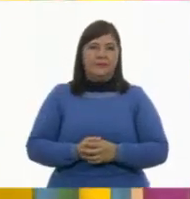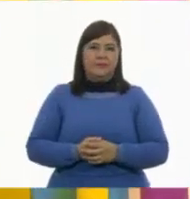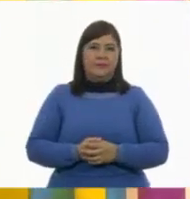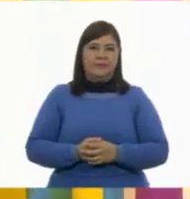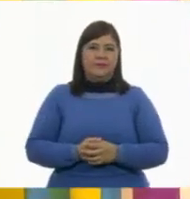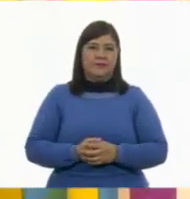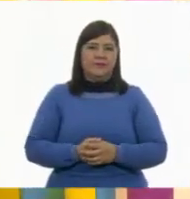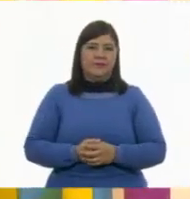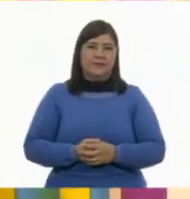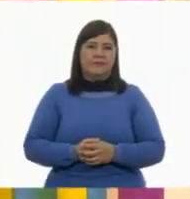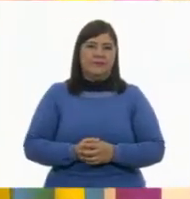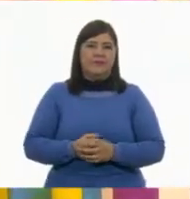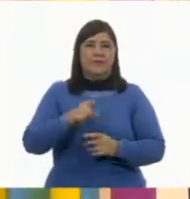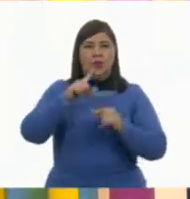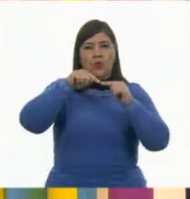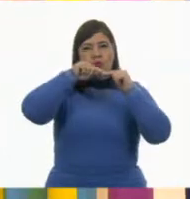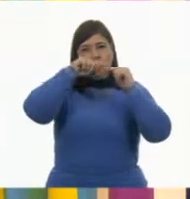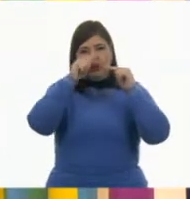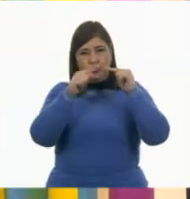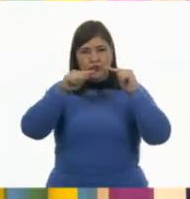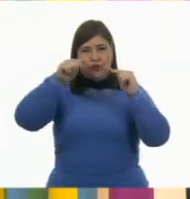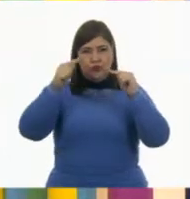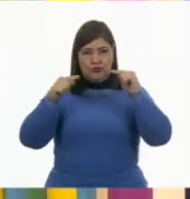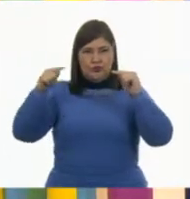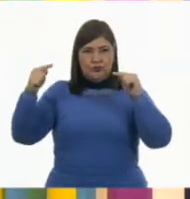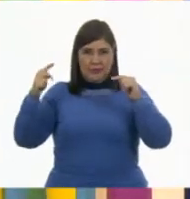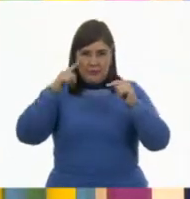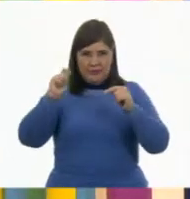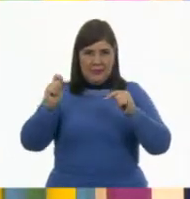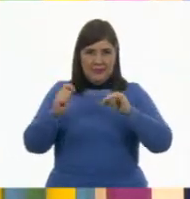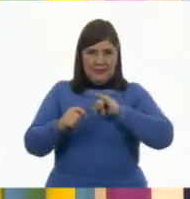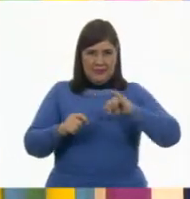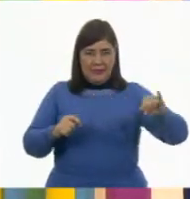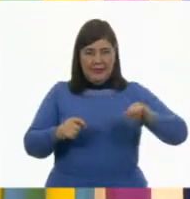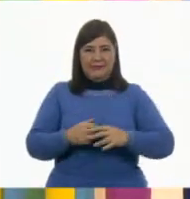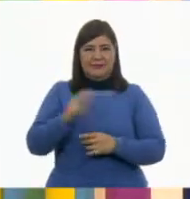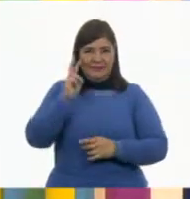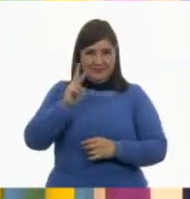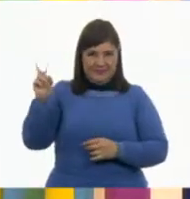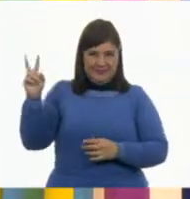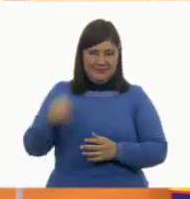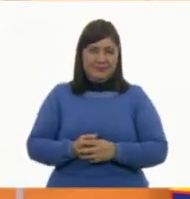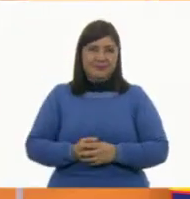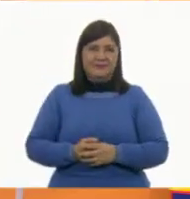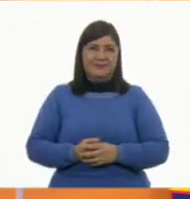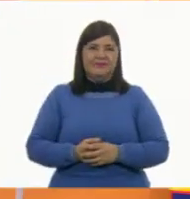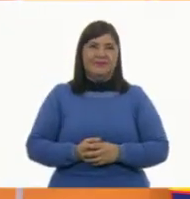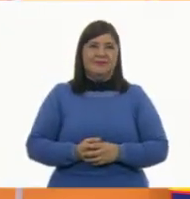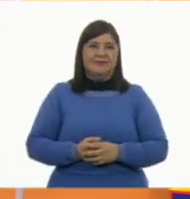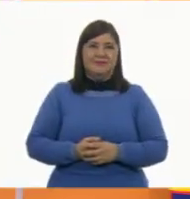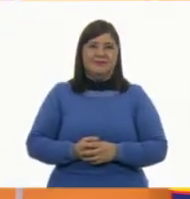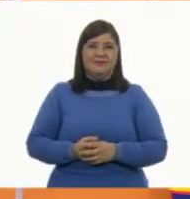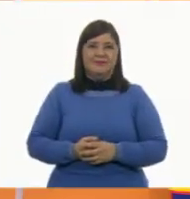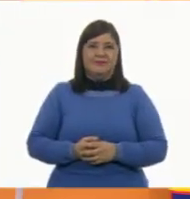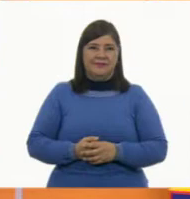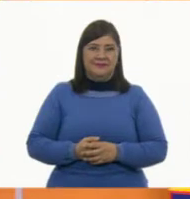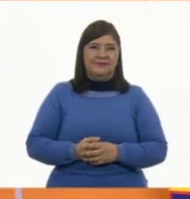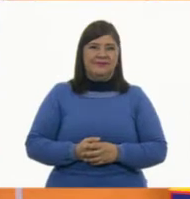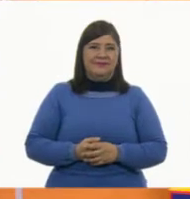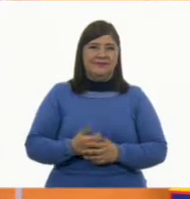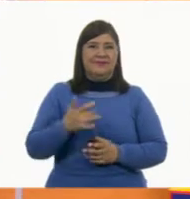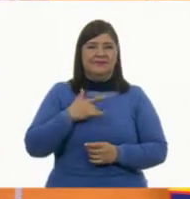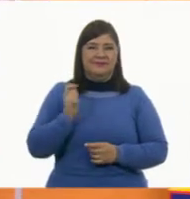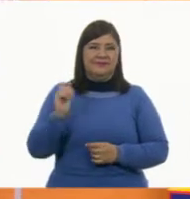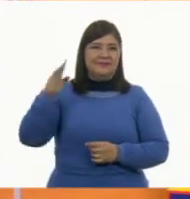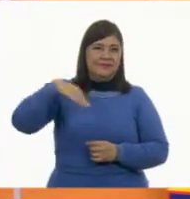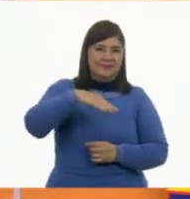Luego ondita con el brazo izquierdo. No, pero es hacia este lado, es hacia la derecha igual. Ah, es cierto. Sí,